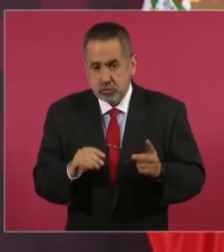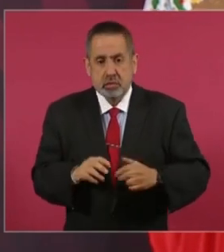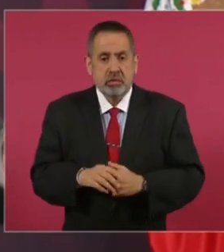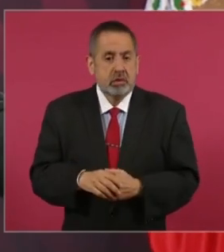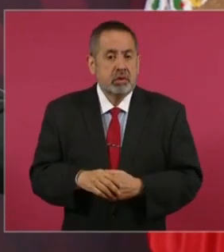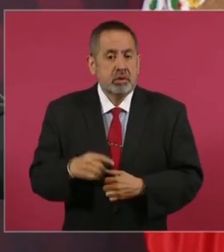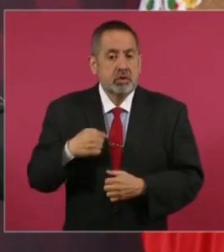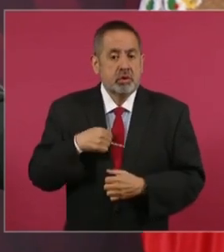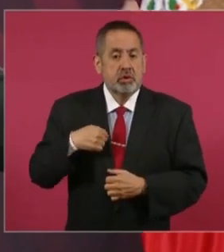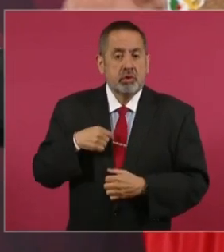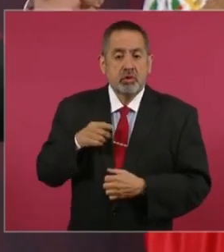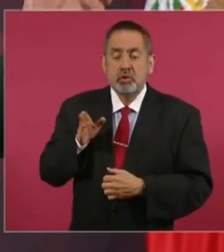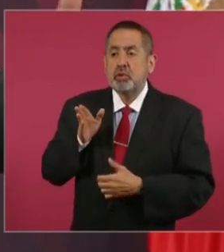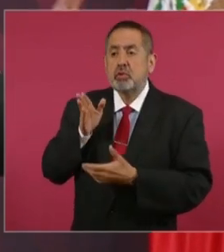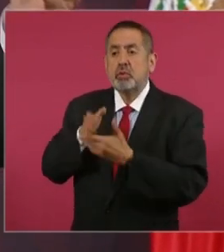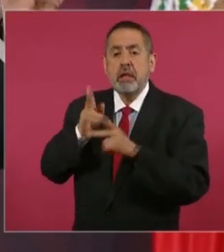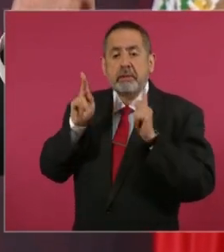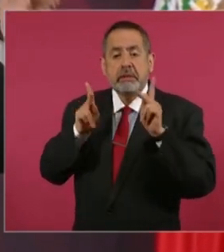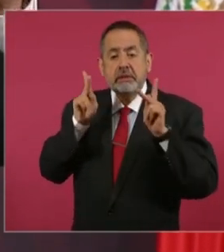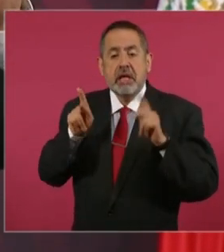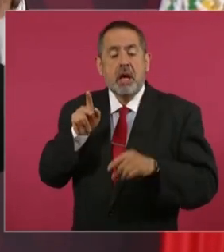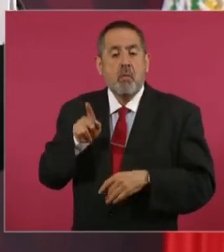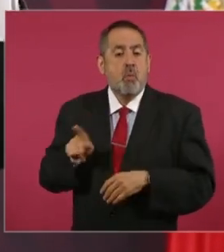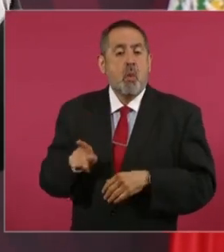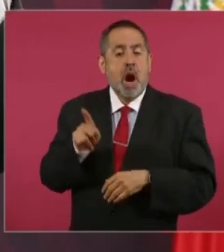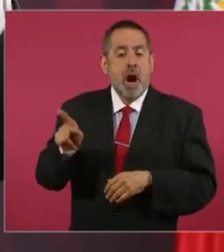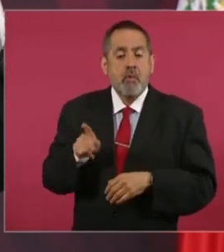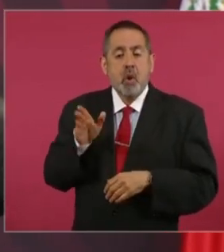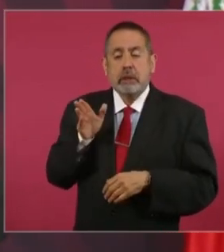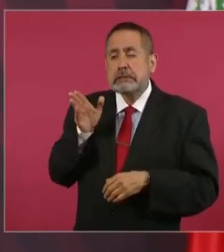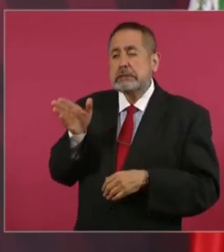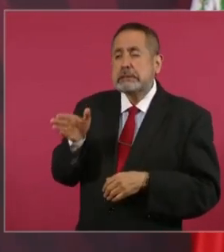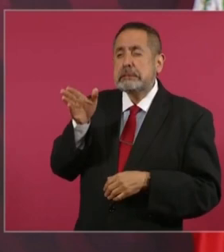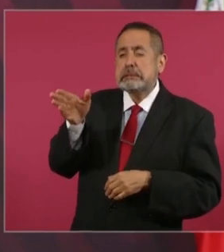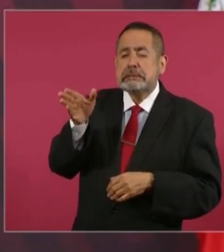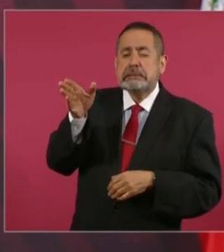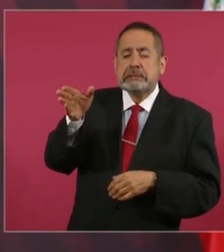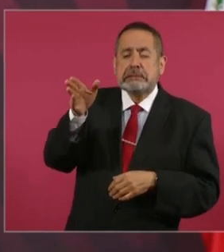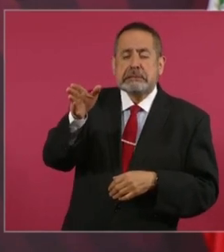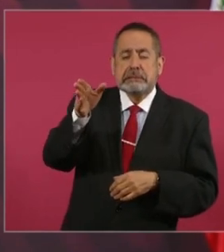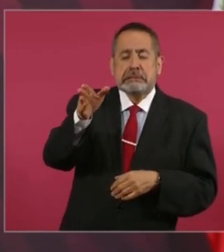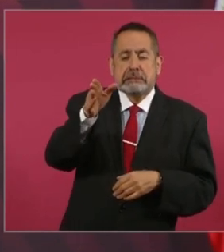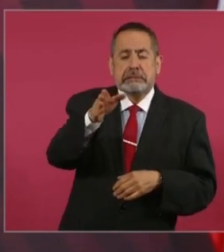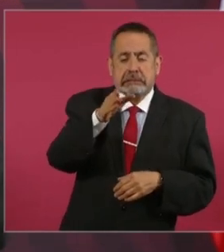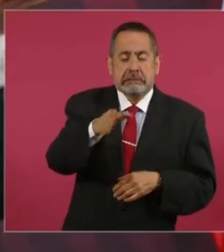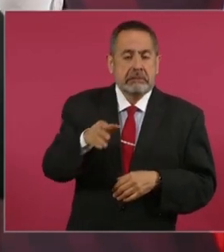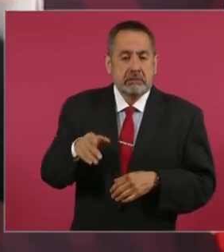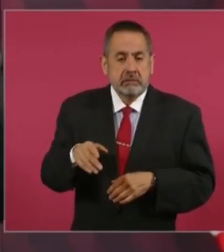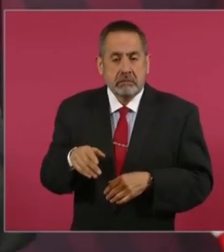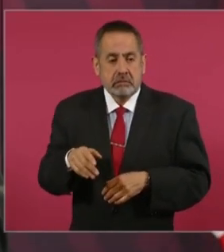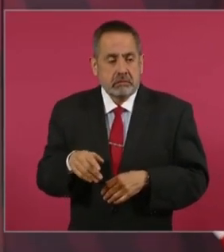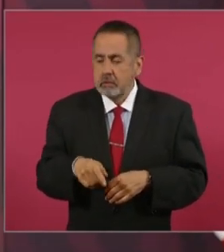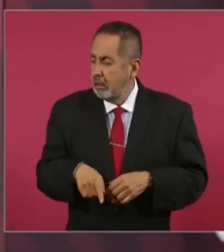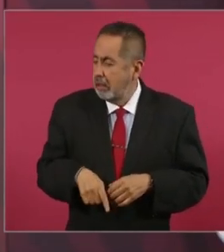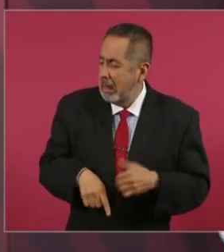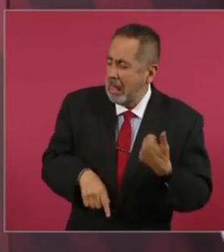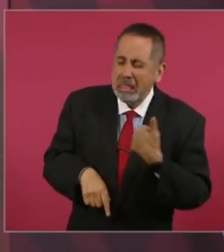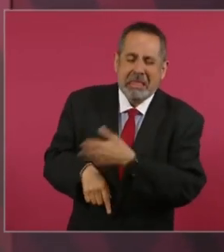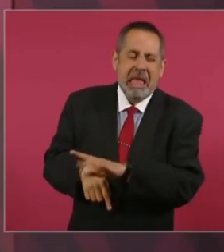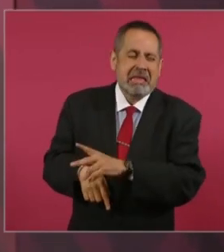yo estaba visitando los pueblos, las comunidades y me dieron por muerto